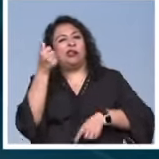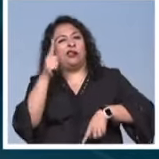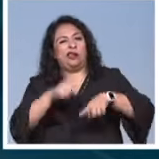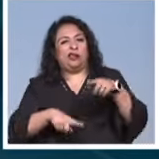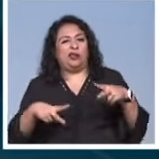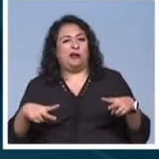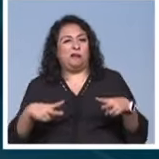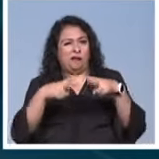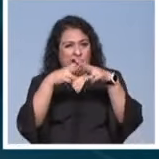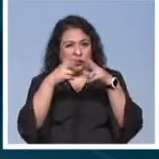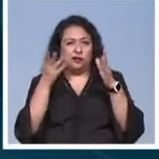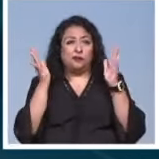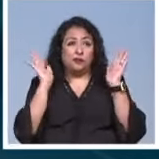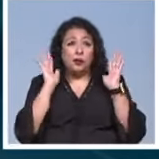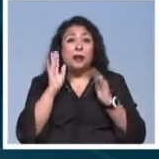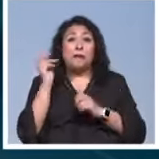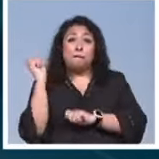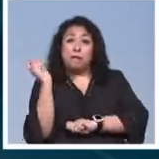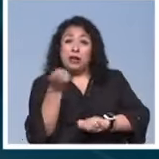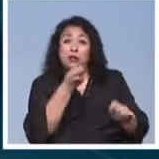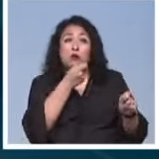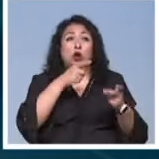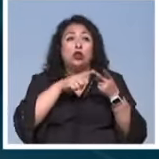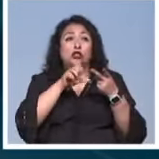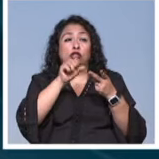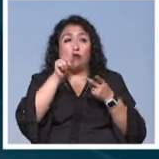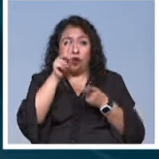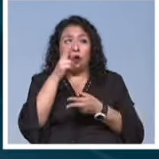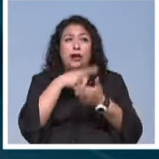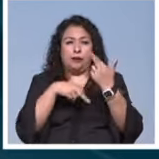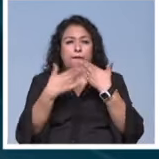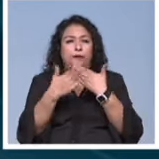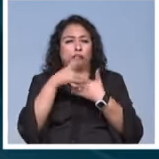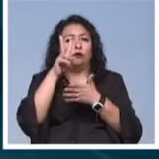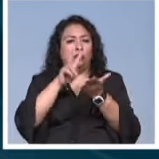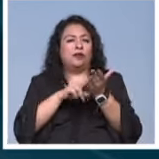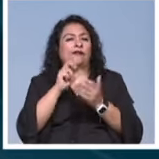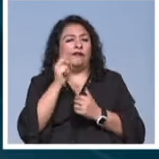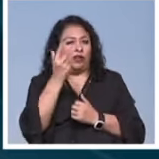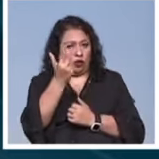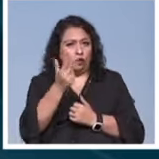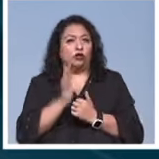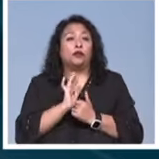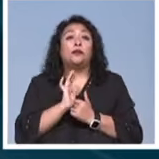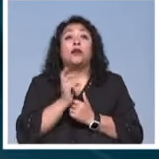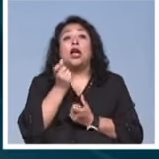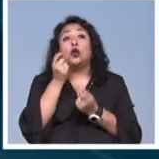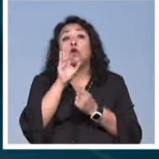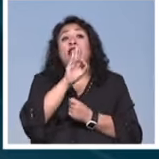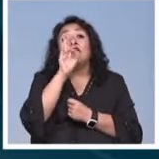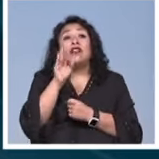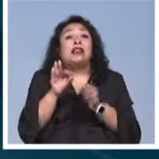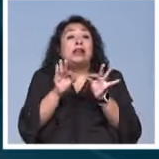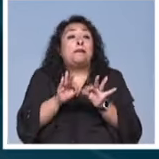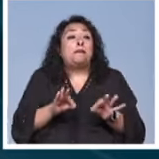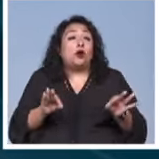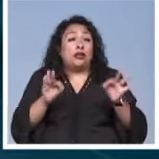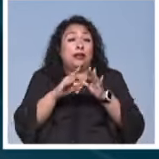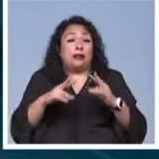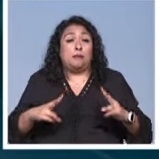París, aunque el béisbol y el softball van a regresar en 2028. Algunas de las fechas más destacadas de